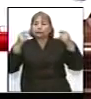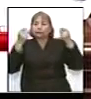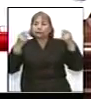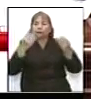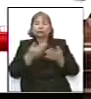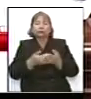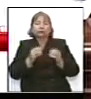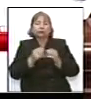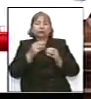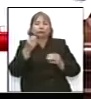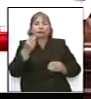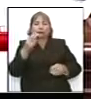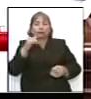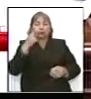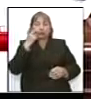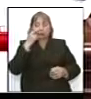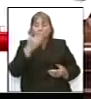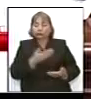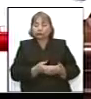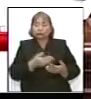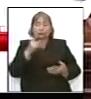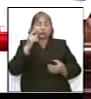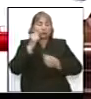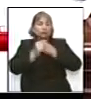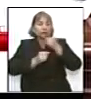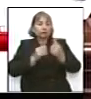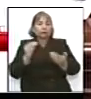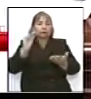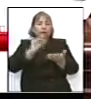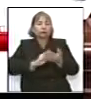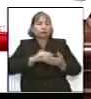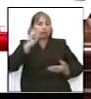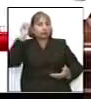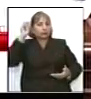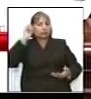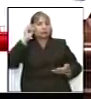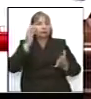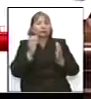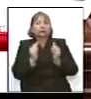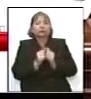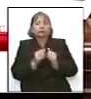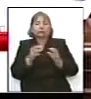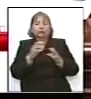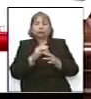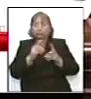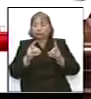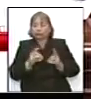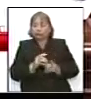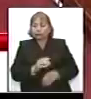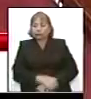el día 12 de junio del presente, un año más de creación política como distrito.